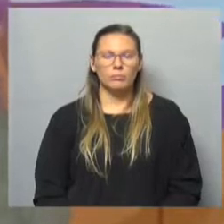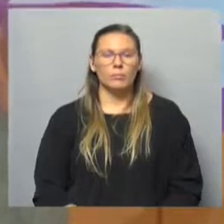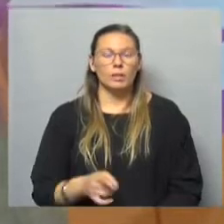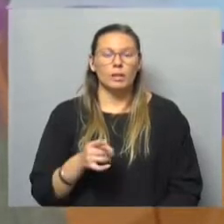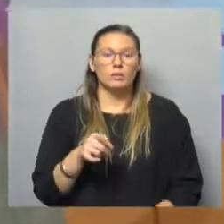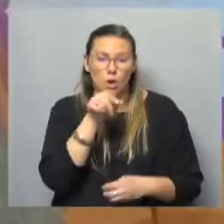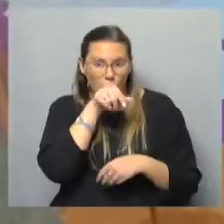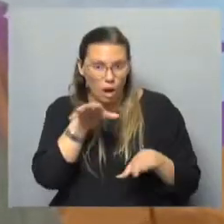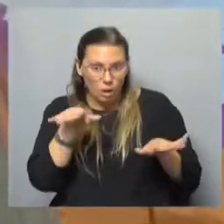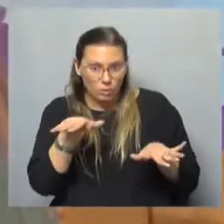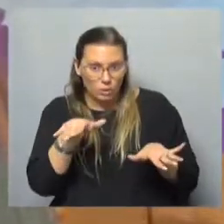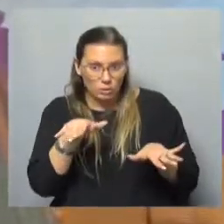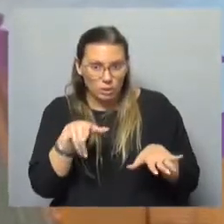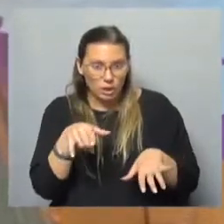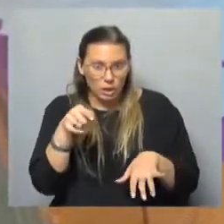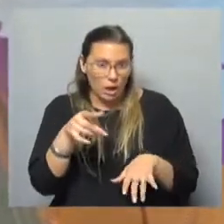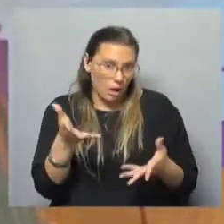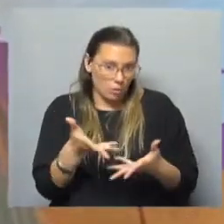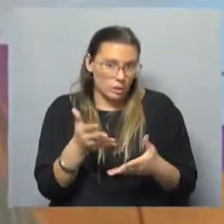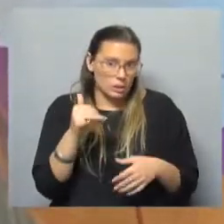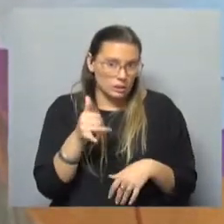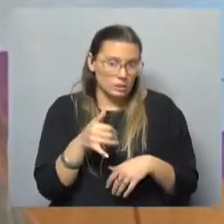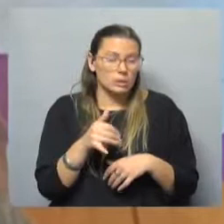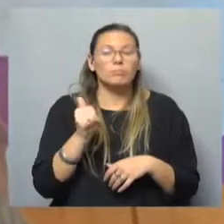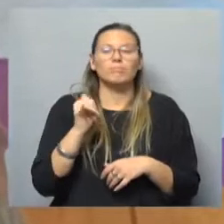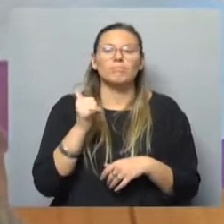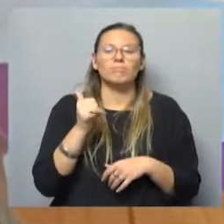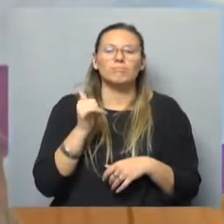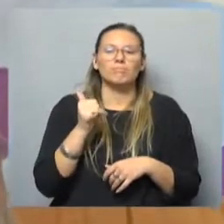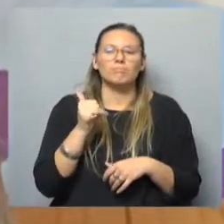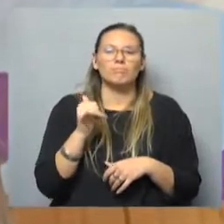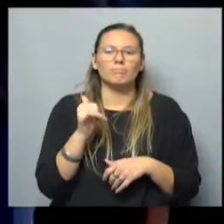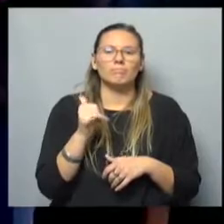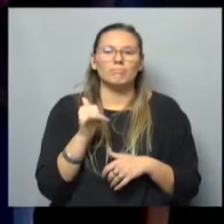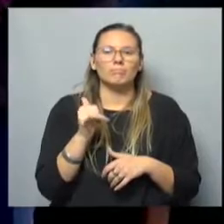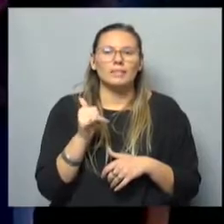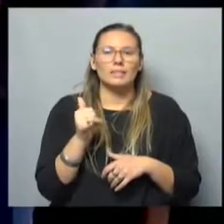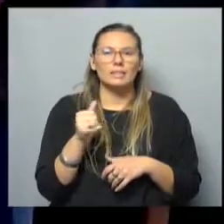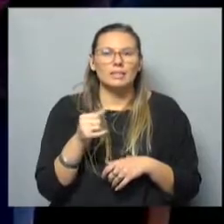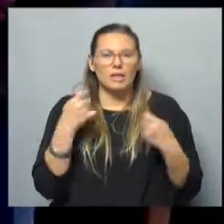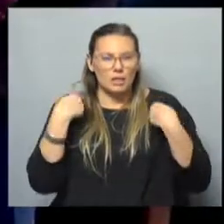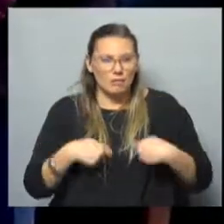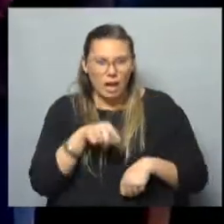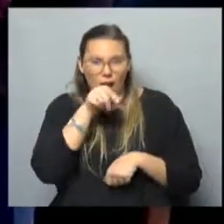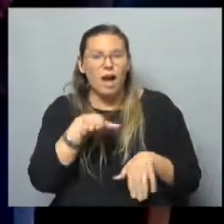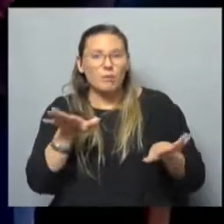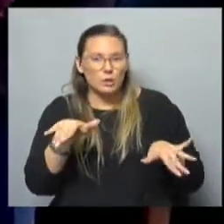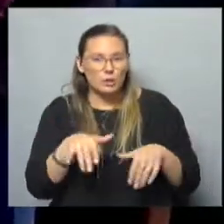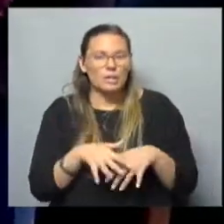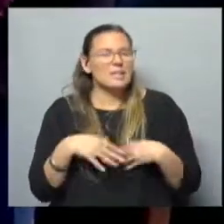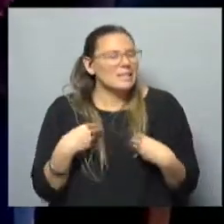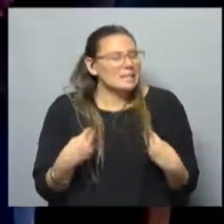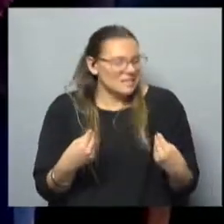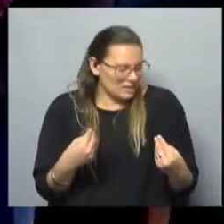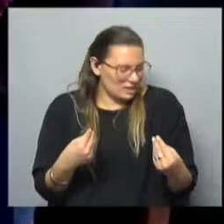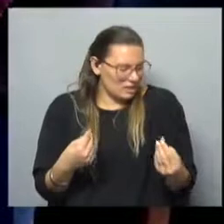¿Son gaviotas en esta oportunidad? Sí, sí, somos gaviotas. ¿Qué se siente